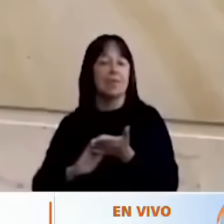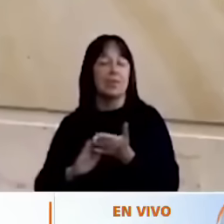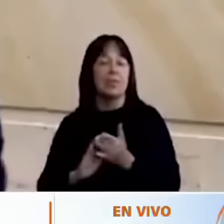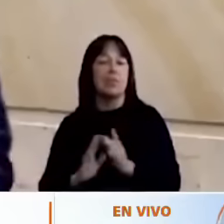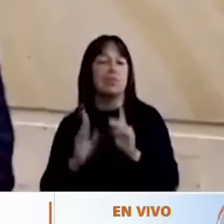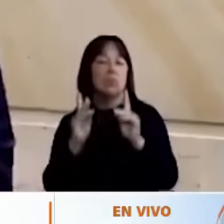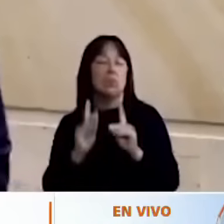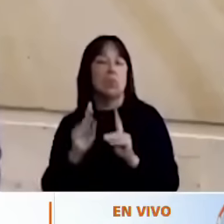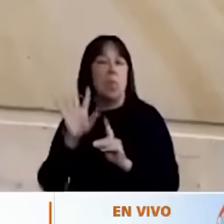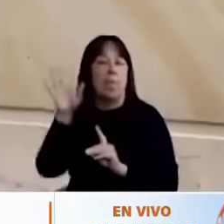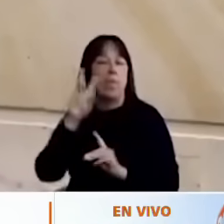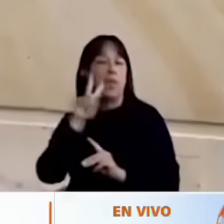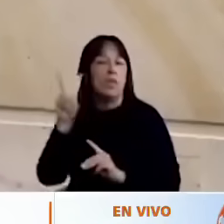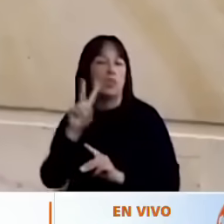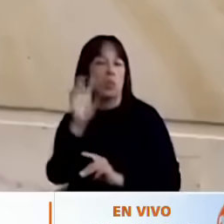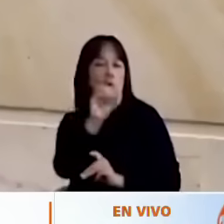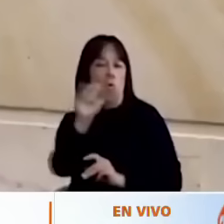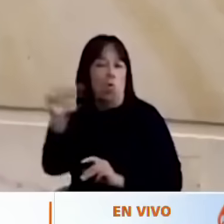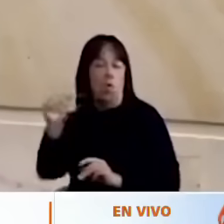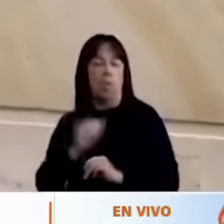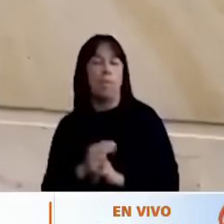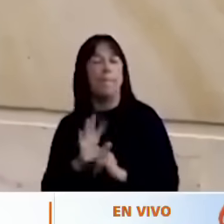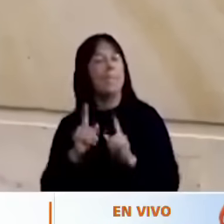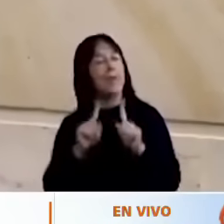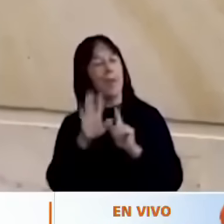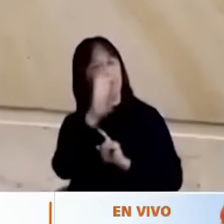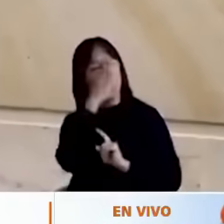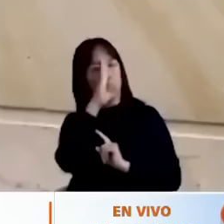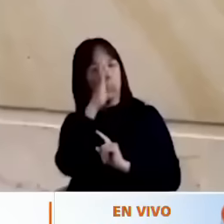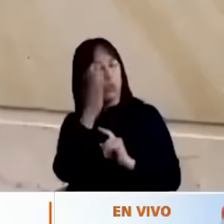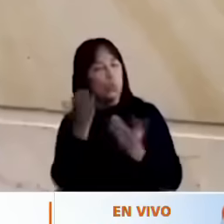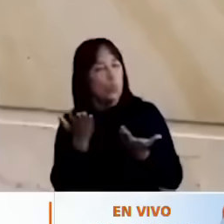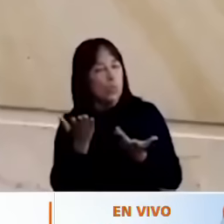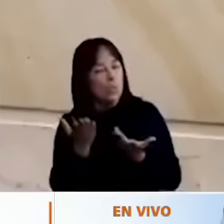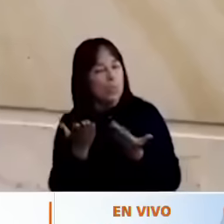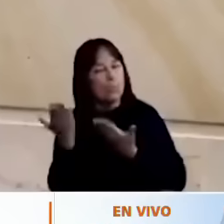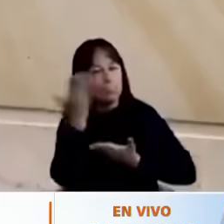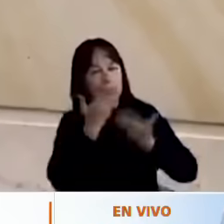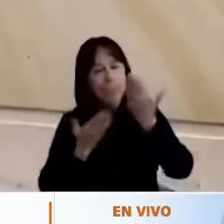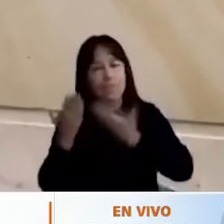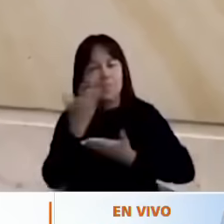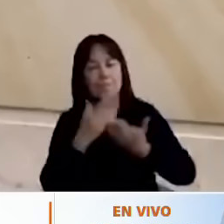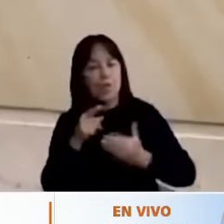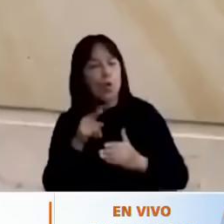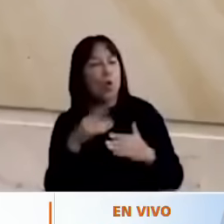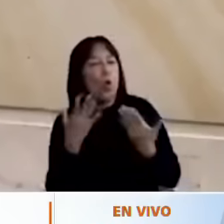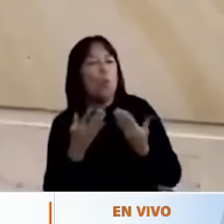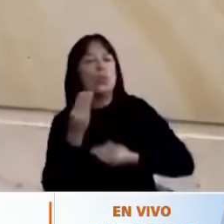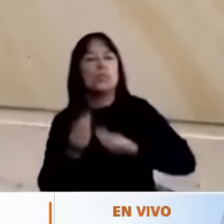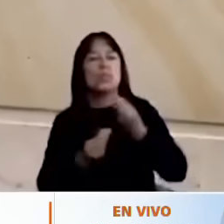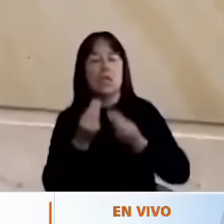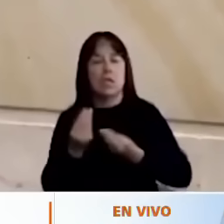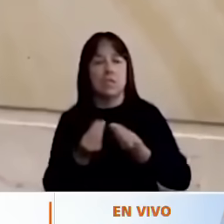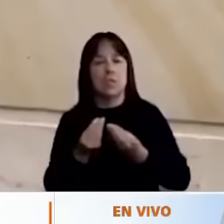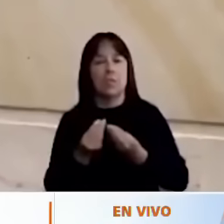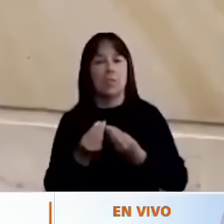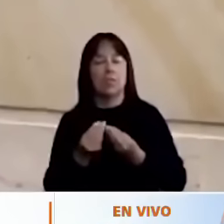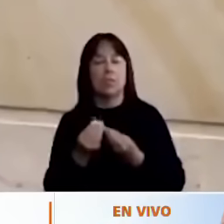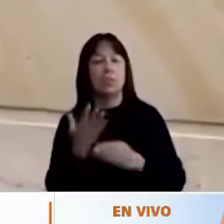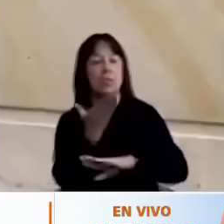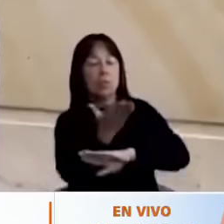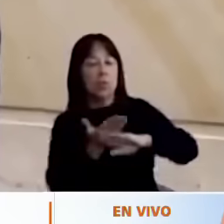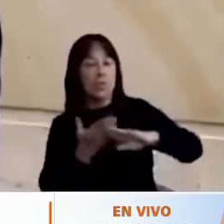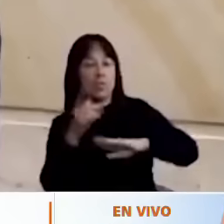dudas, serias dudas de legitimidad y legalidad que se tienen que disipar, y eso solo se hace a través de lo que viene